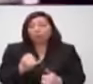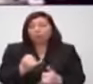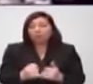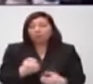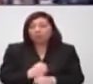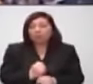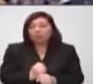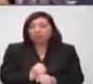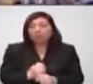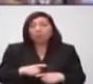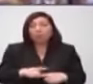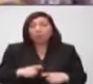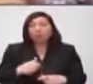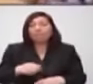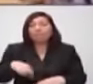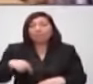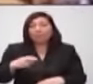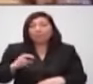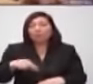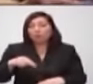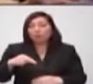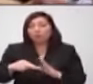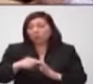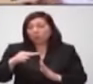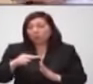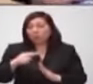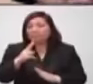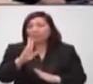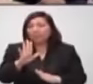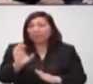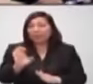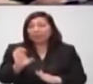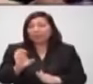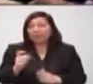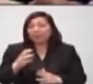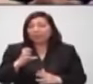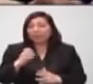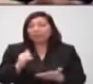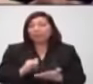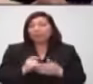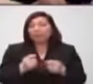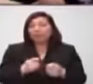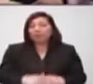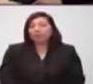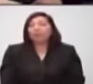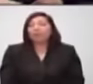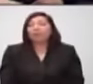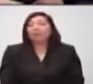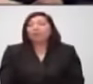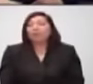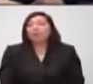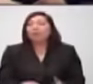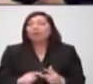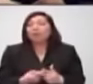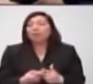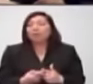obras obligatorias de la zona de la Panamericana Norte. Como ya se ha visto, está 25 de enero, Los Alisos, Naranjal, son las obras obligatorias. Y eso ha